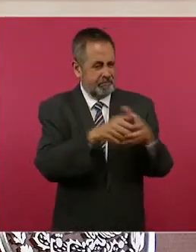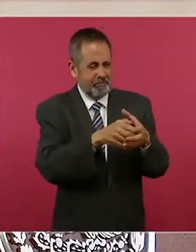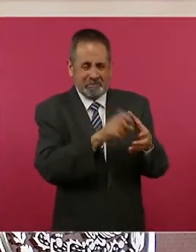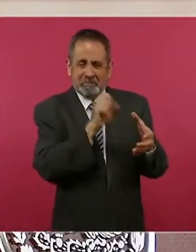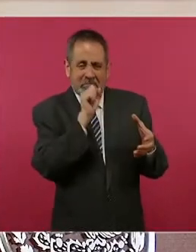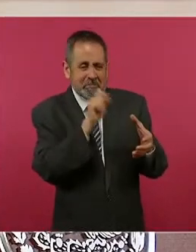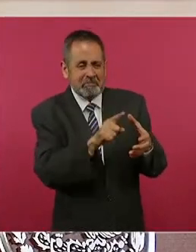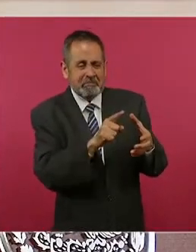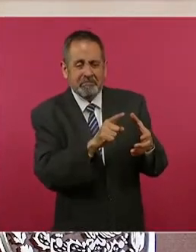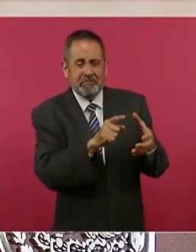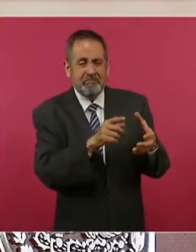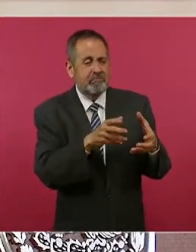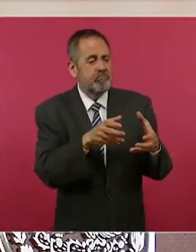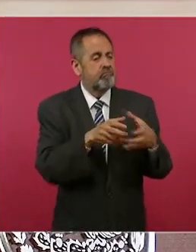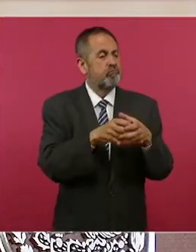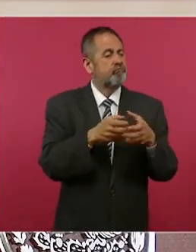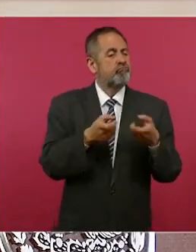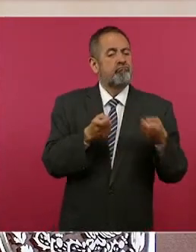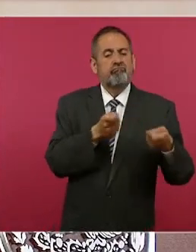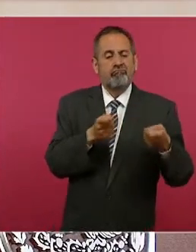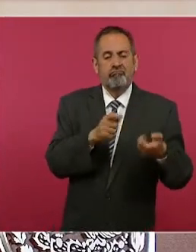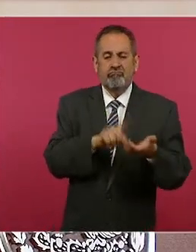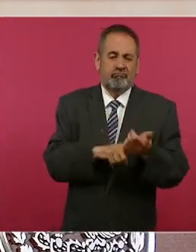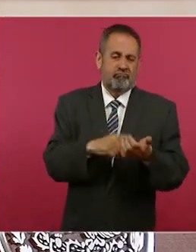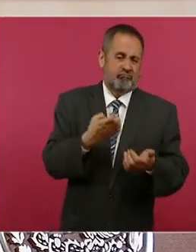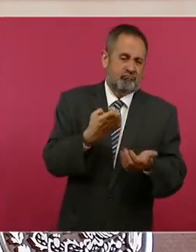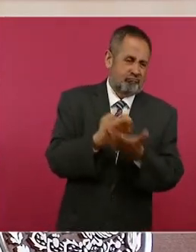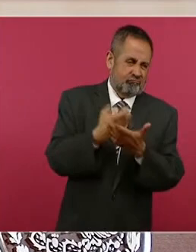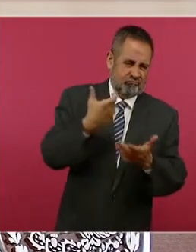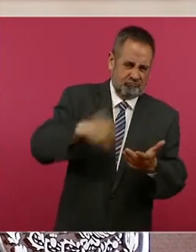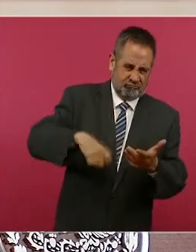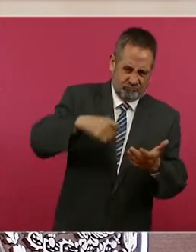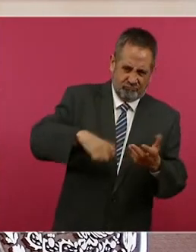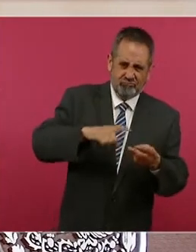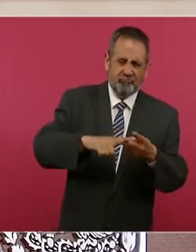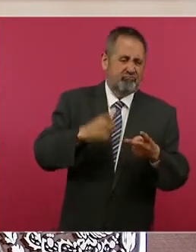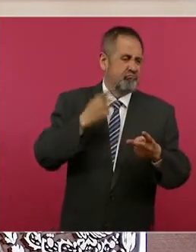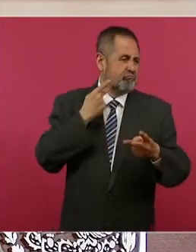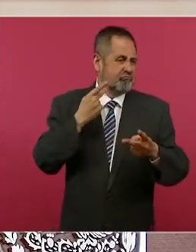de poder económico y político